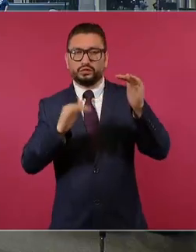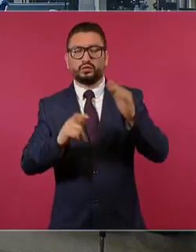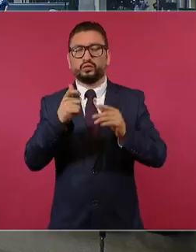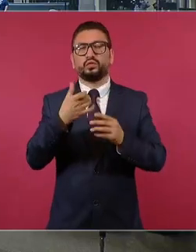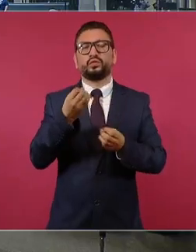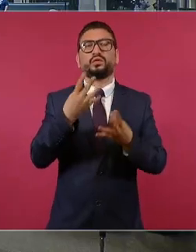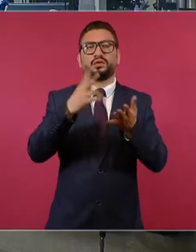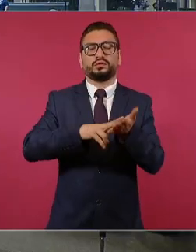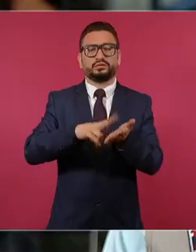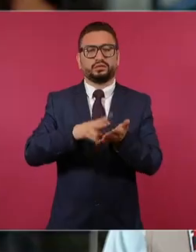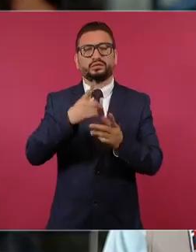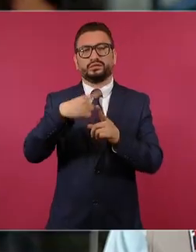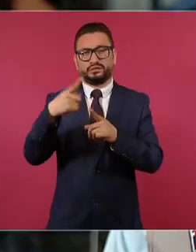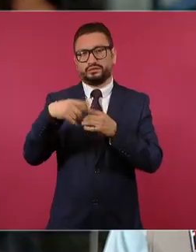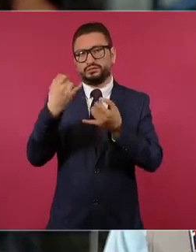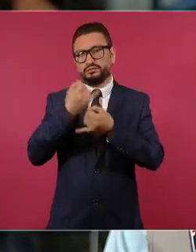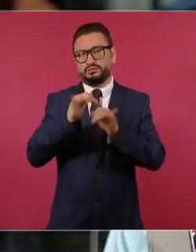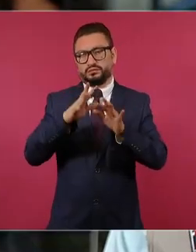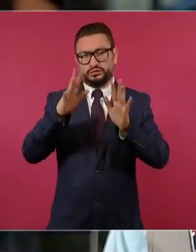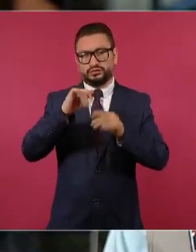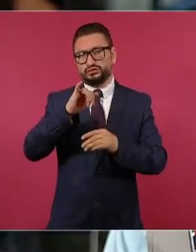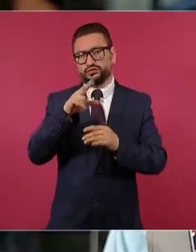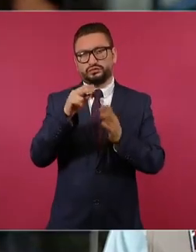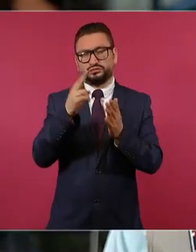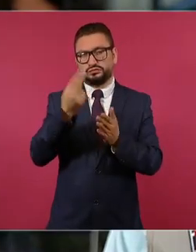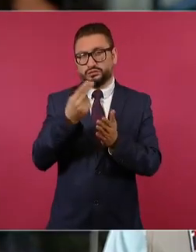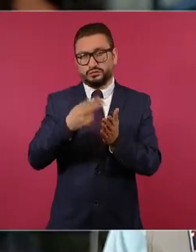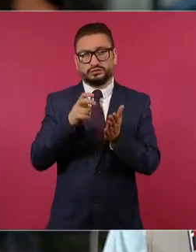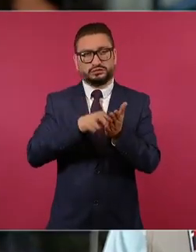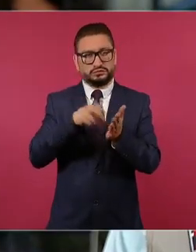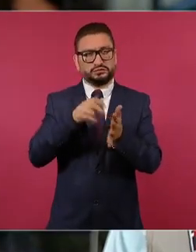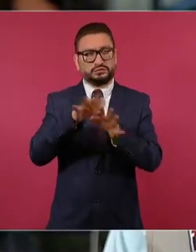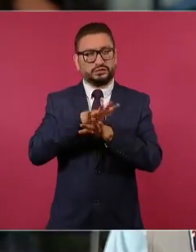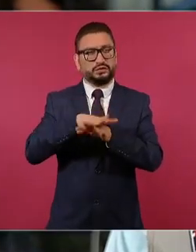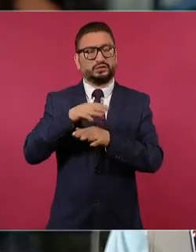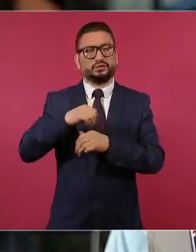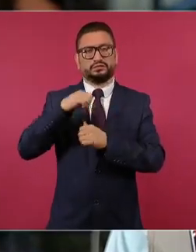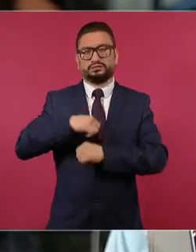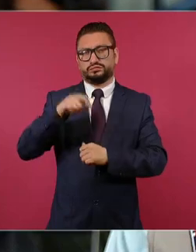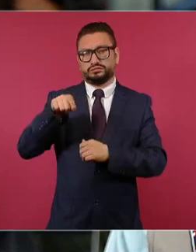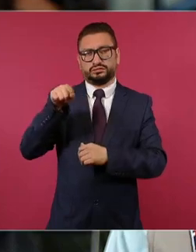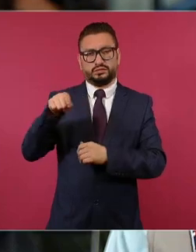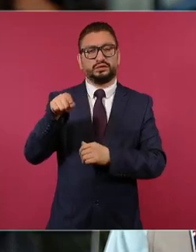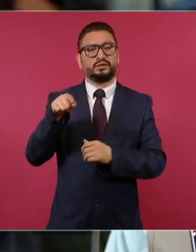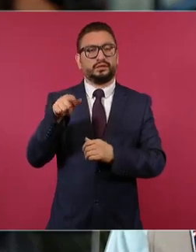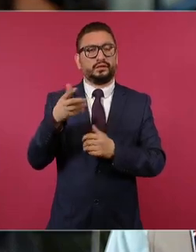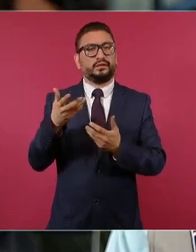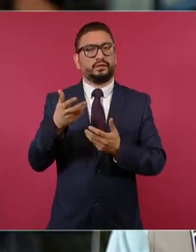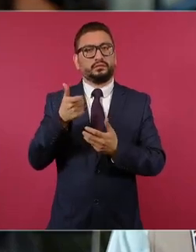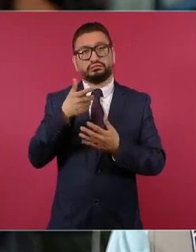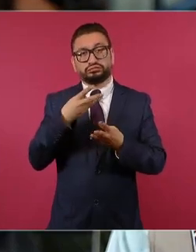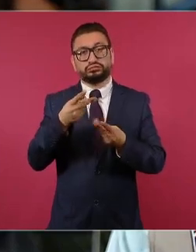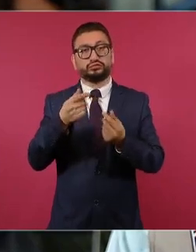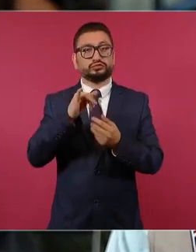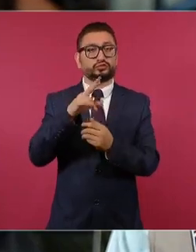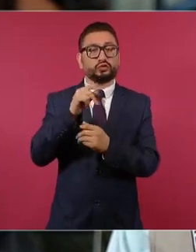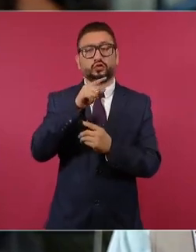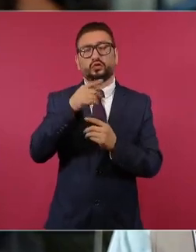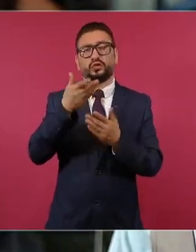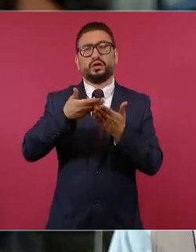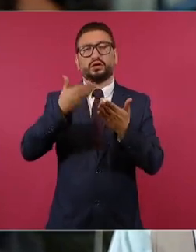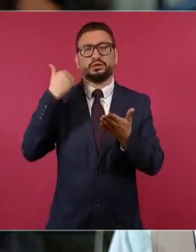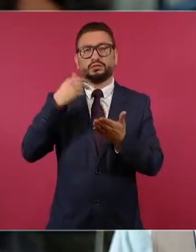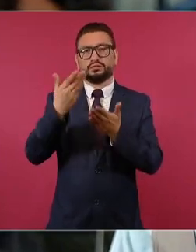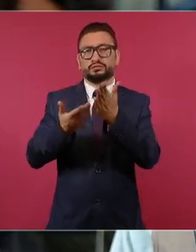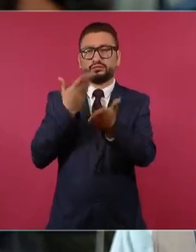costaría, obviamente independientemente de que si sea necesario para reformar un poder que no se escatime, si usted previó esto